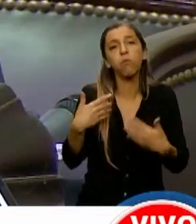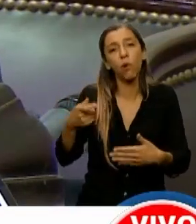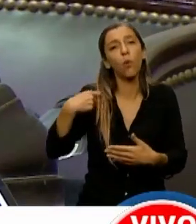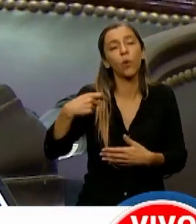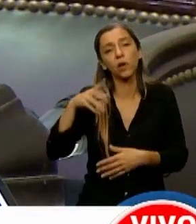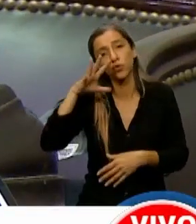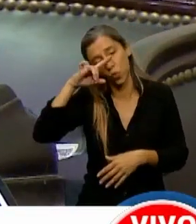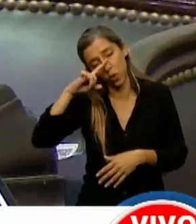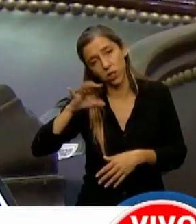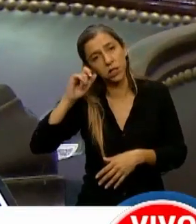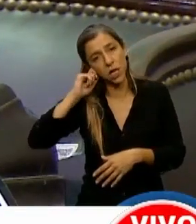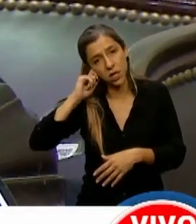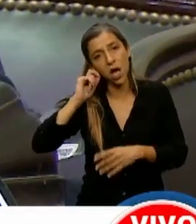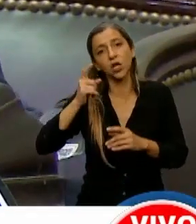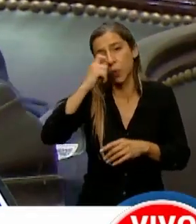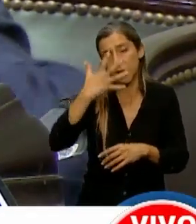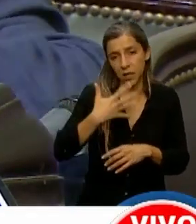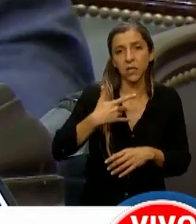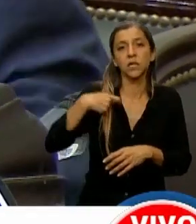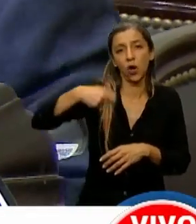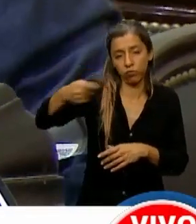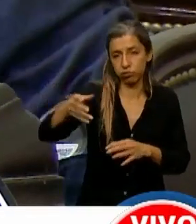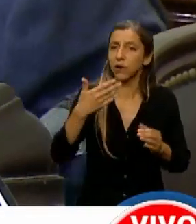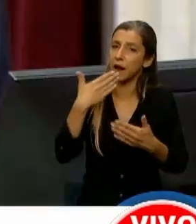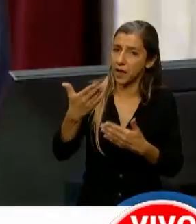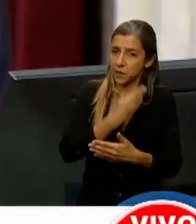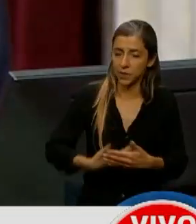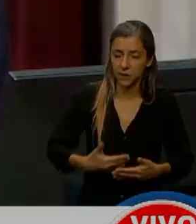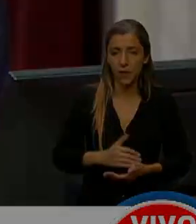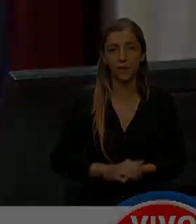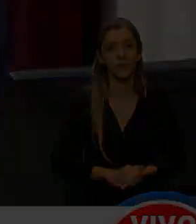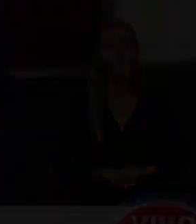años y con 25 años de aporte. Gracias, señor presidente. Gracias, diputado Bárbaro.